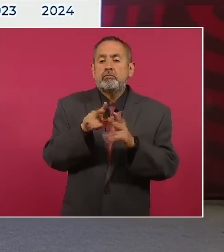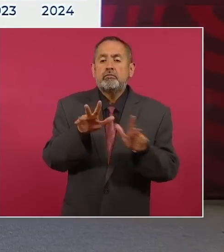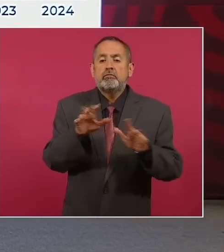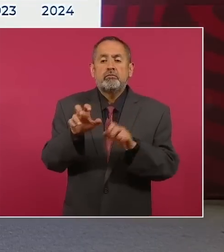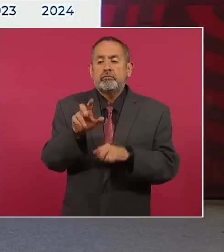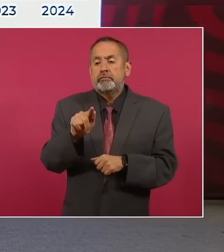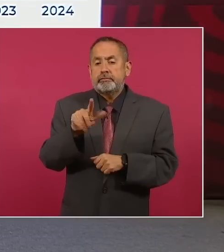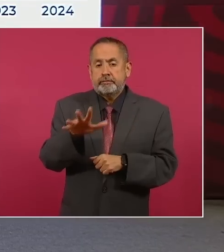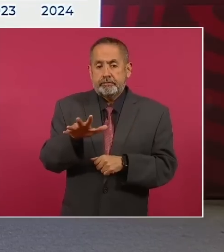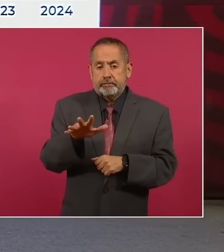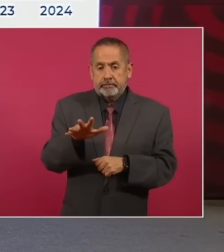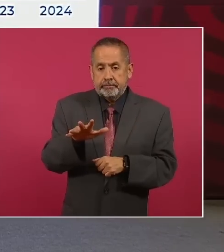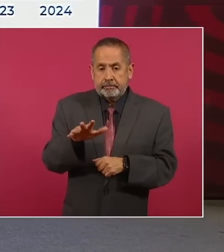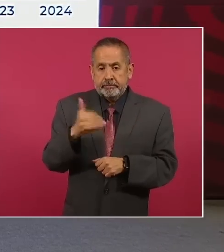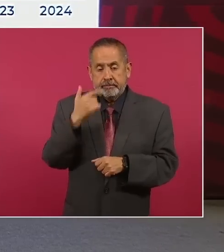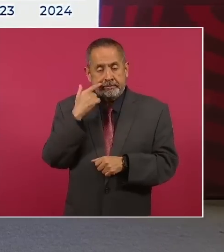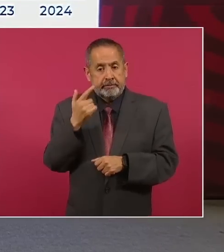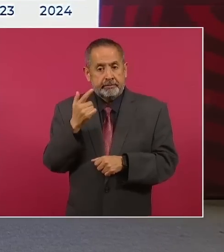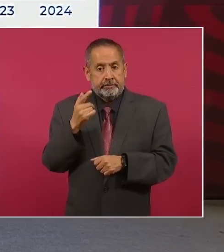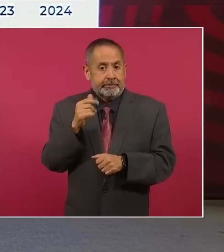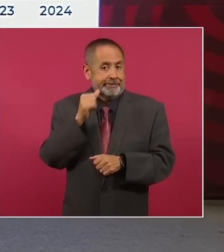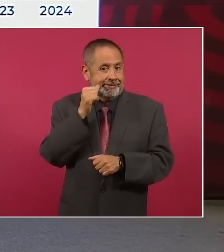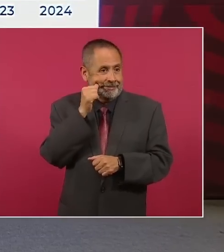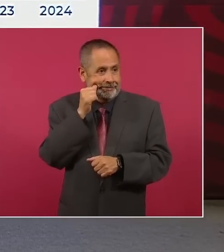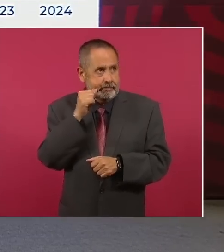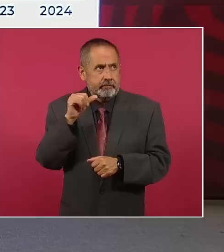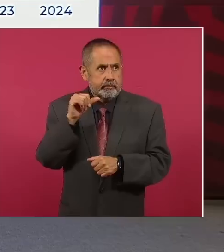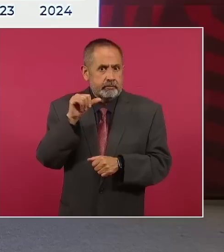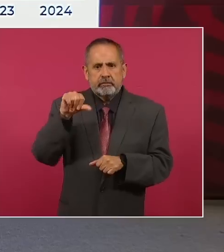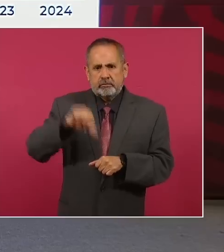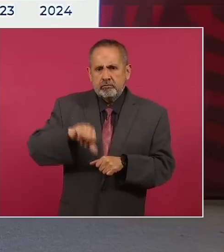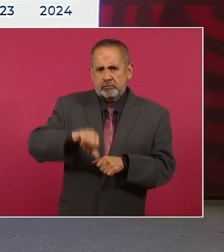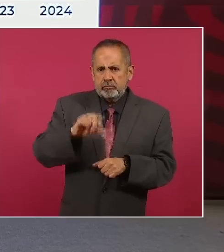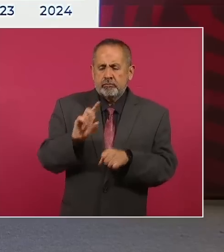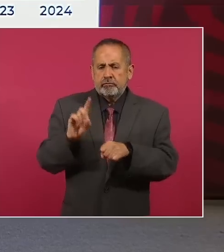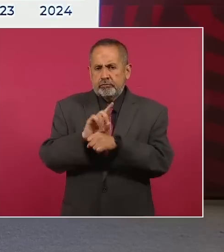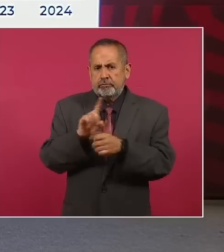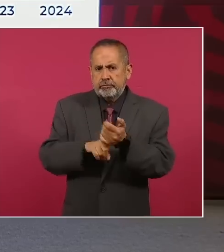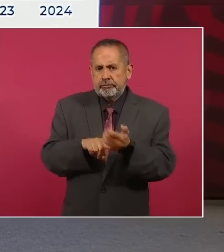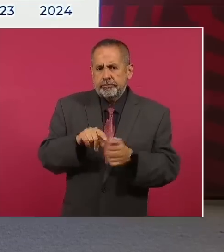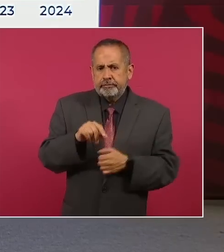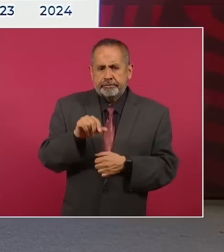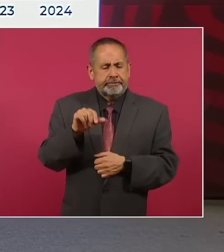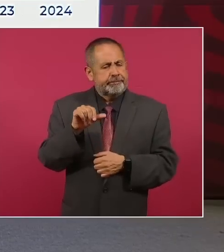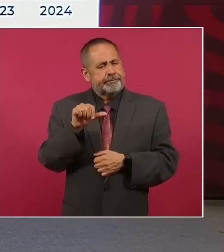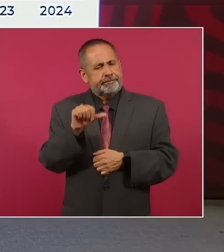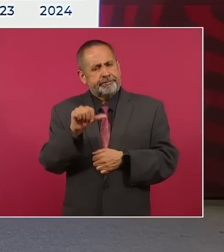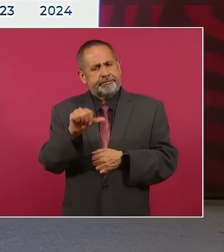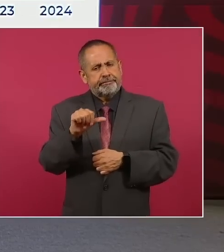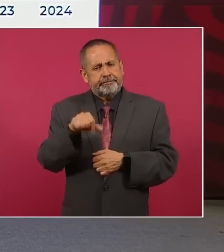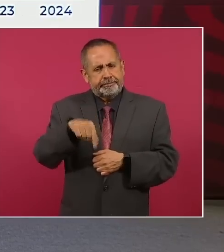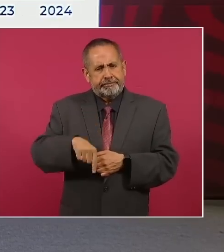1.875.000 y puntualmente al día de hoy, es la producción de ayer que se reporta hoy,